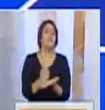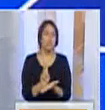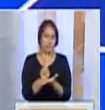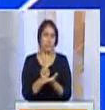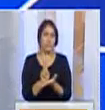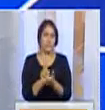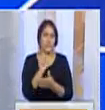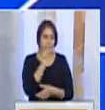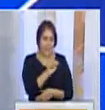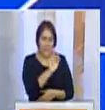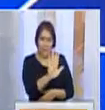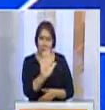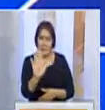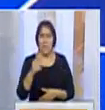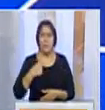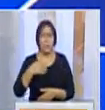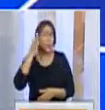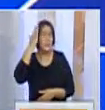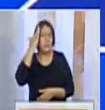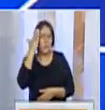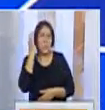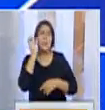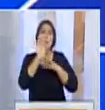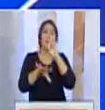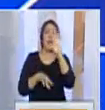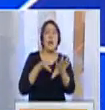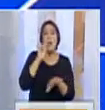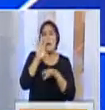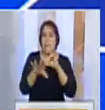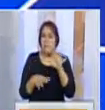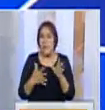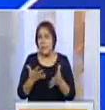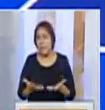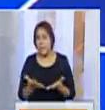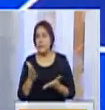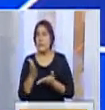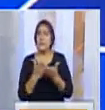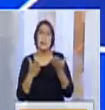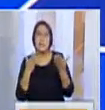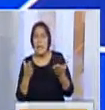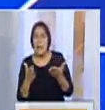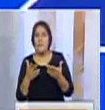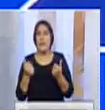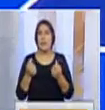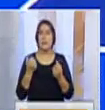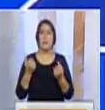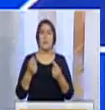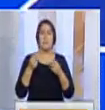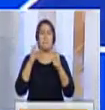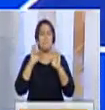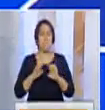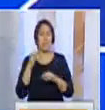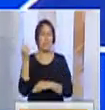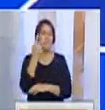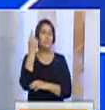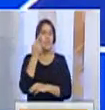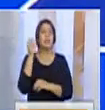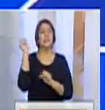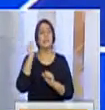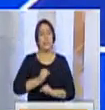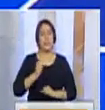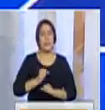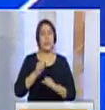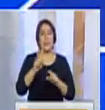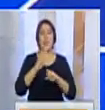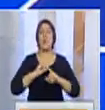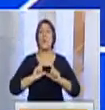Ellos, yo sé que a veces es muy trillado andar diciendo que son héroes sin capa, pero lo son. Son héroes que cuidan el voto